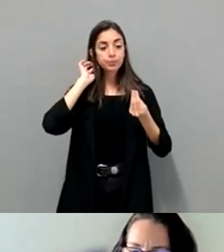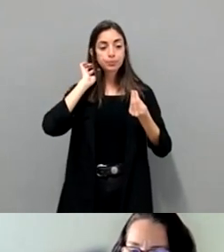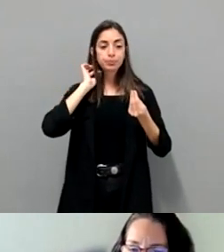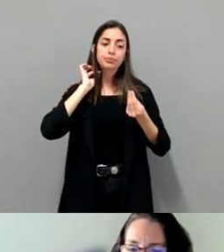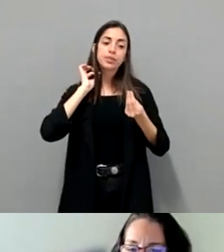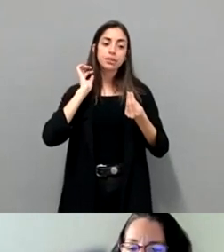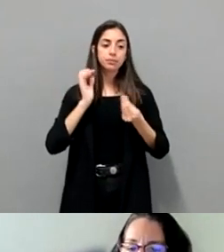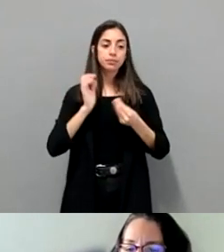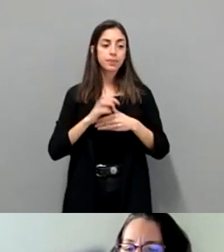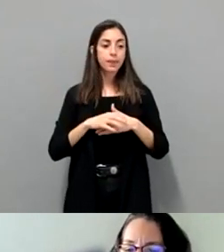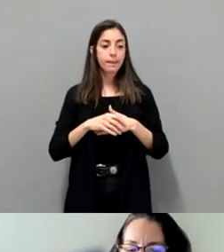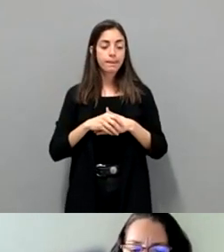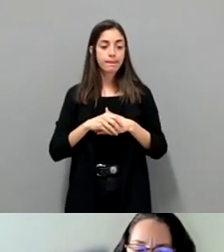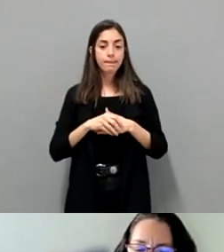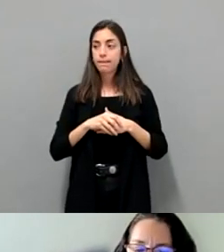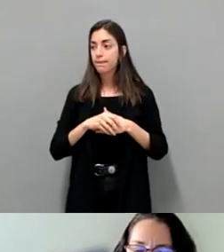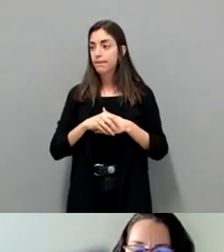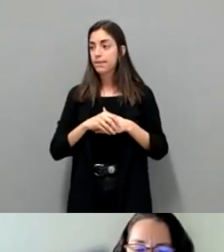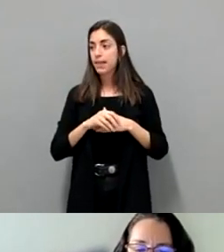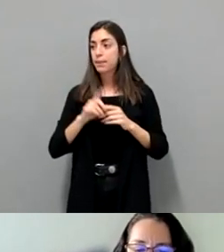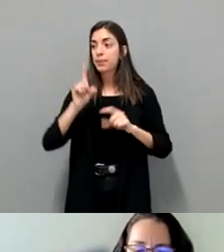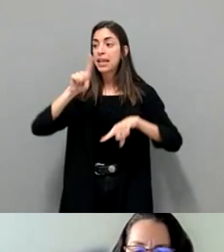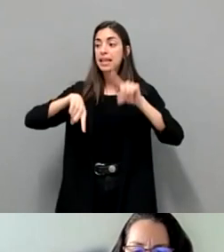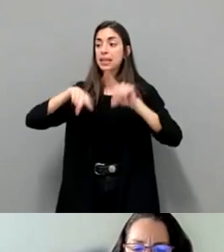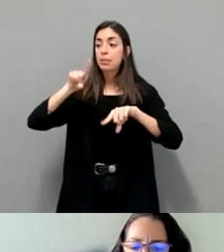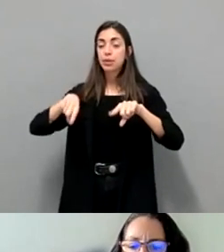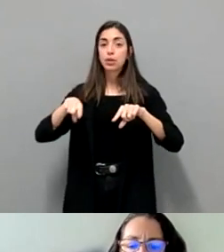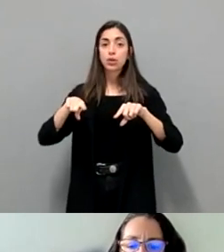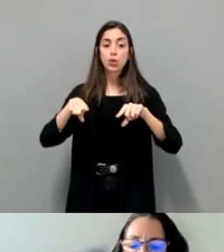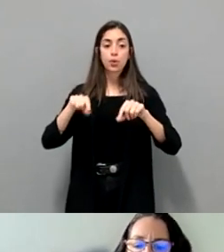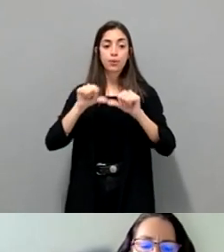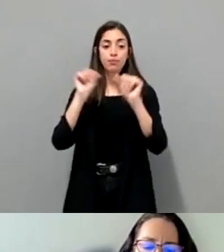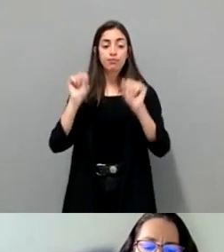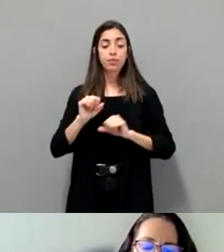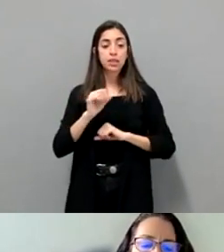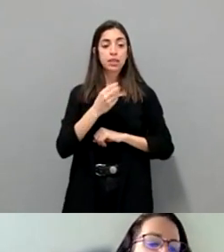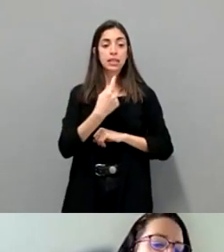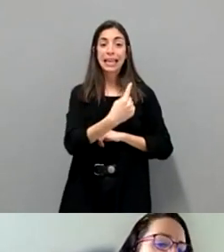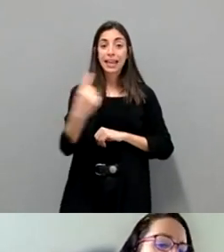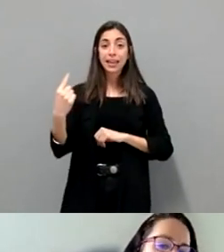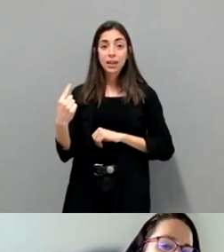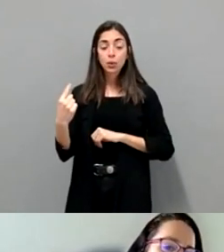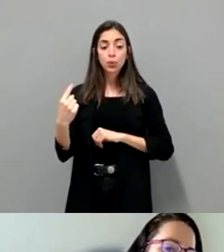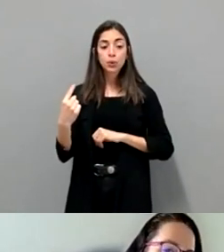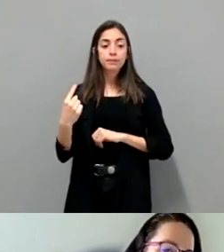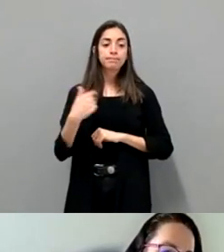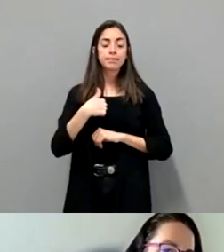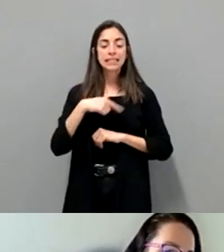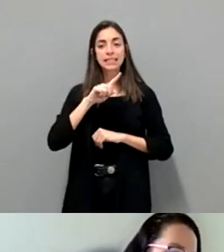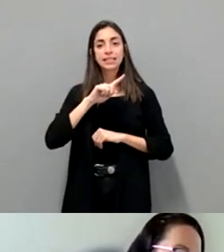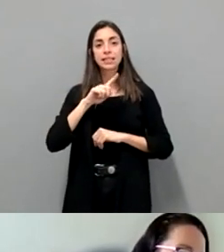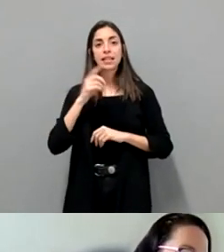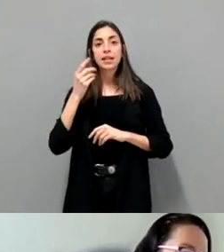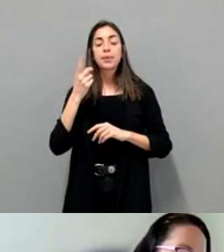del momento vital en el que esté, podemos necesitar unos servicios u